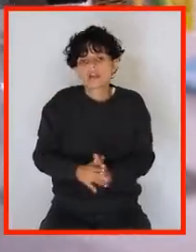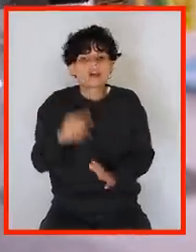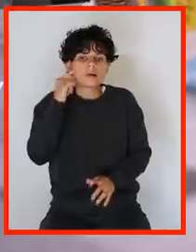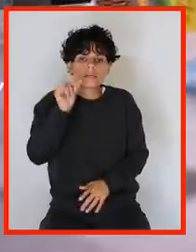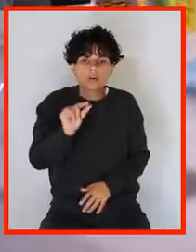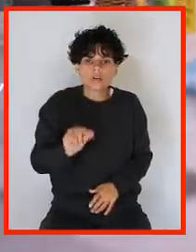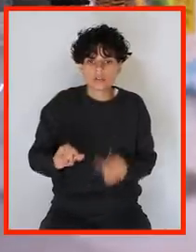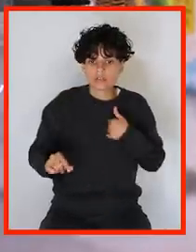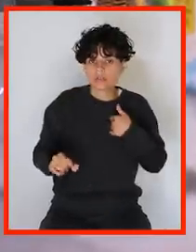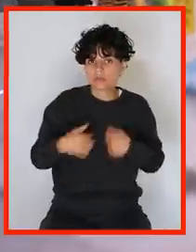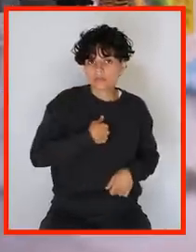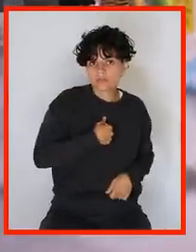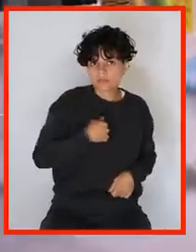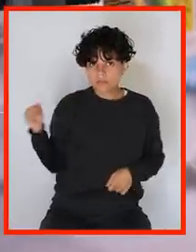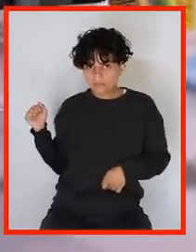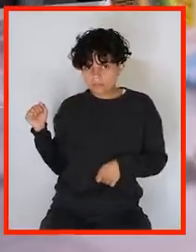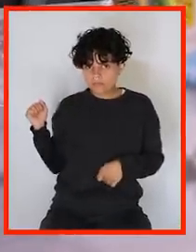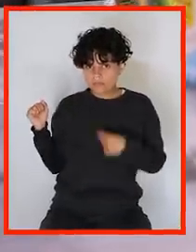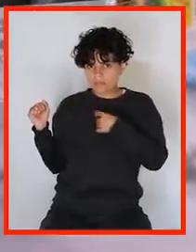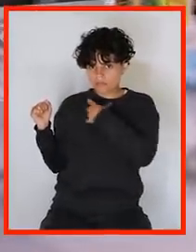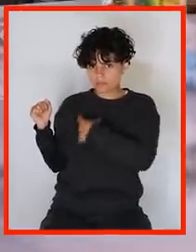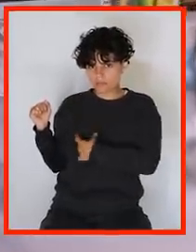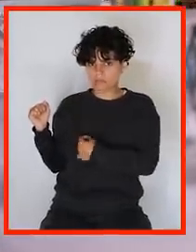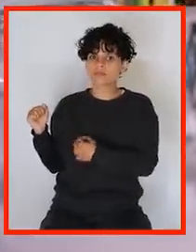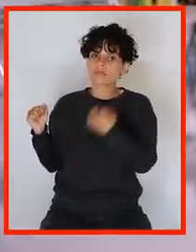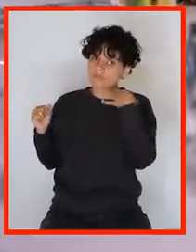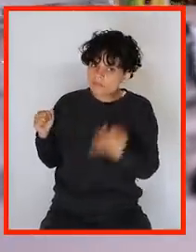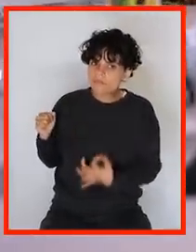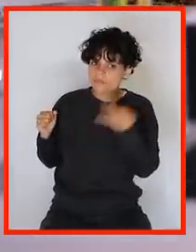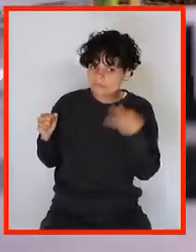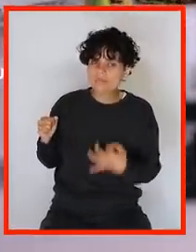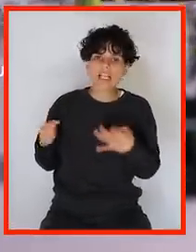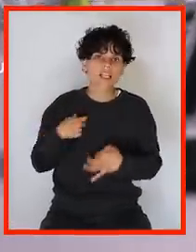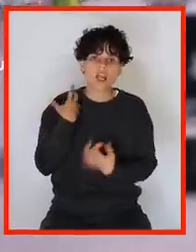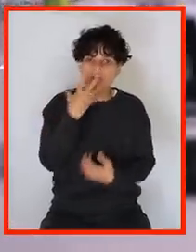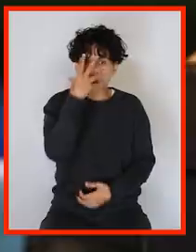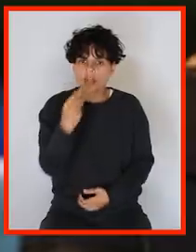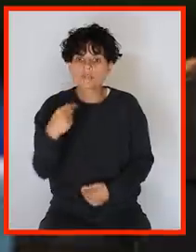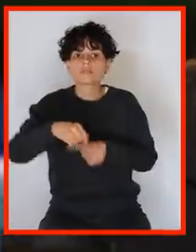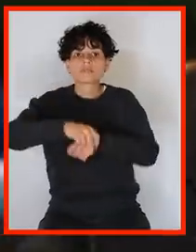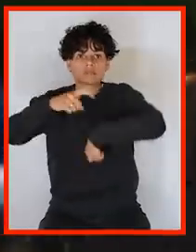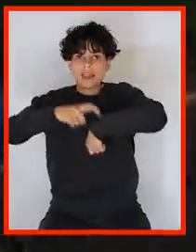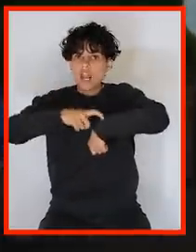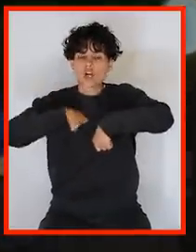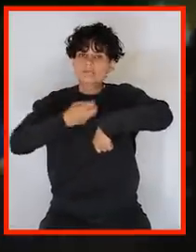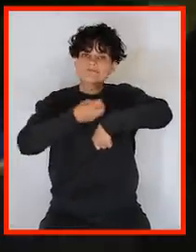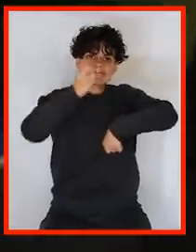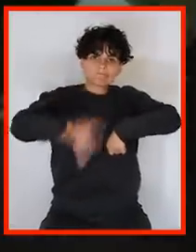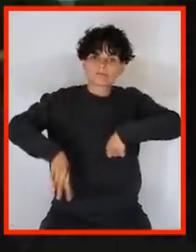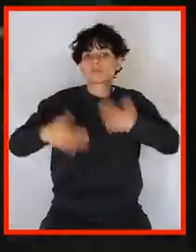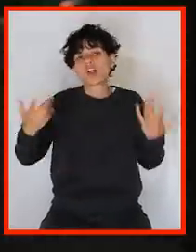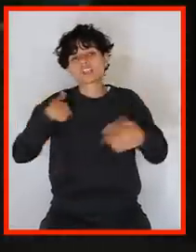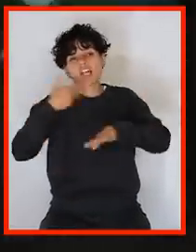hasta el día de hoy, así... Ahí está, pues. Aquí me veis, pues, weón, para la cagada. Pero dijo que... Perdí mi reloj, por eso no veo la